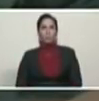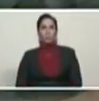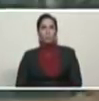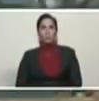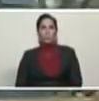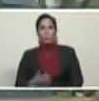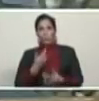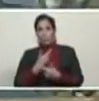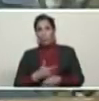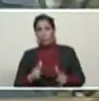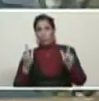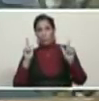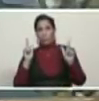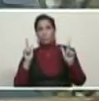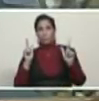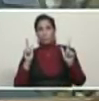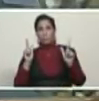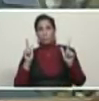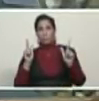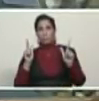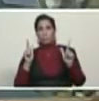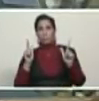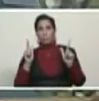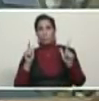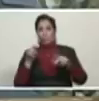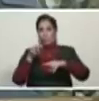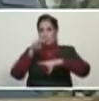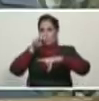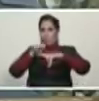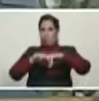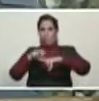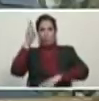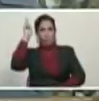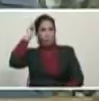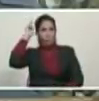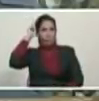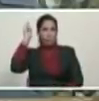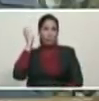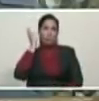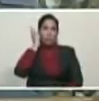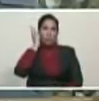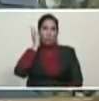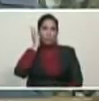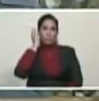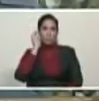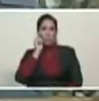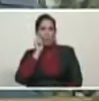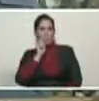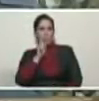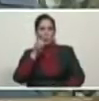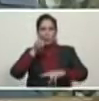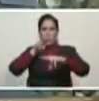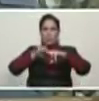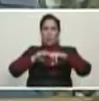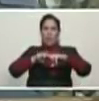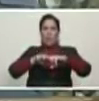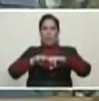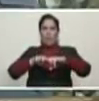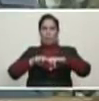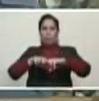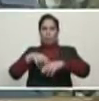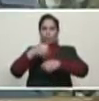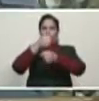veo sentada a ella, la India Angostura, y la veo sentada sobre el trono de la libertad,